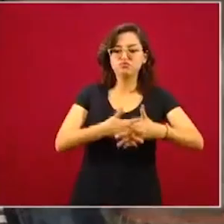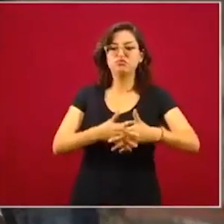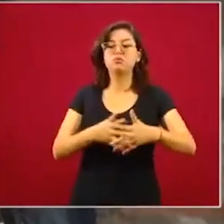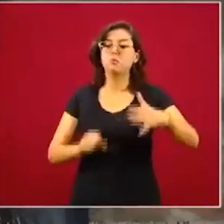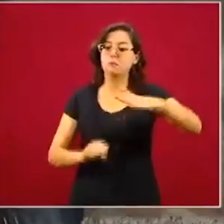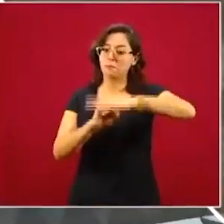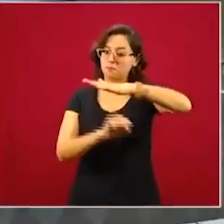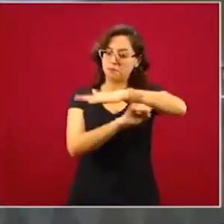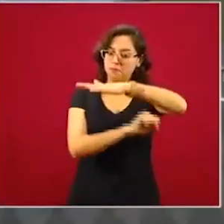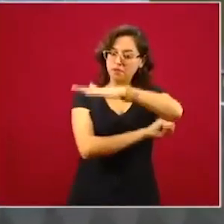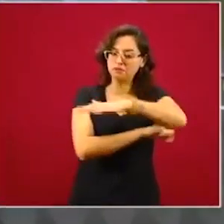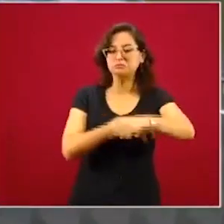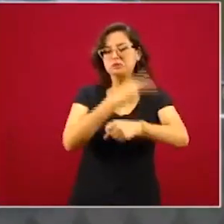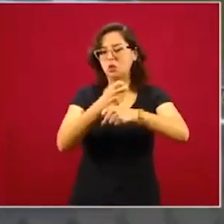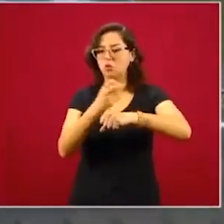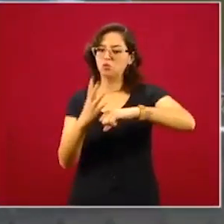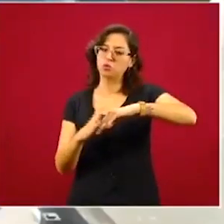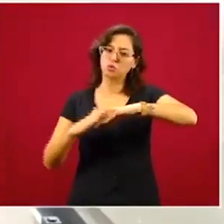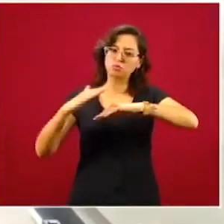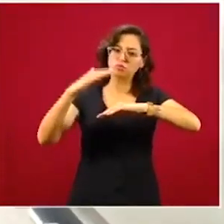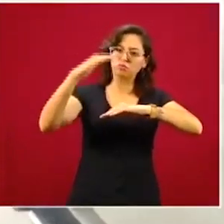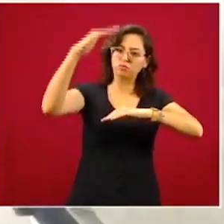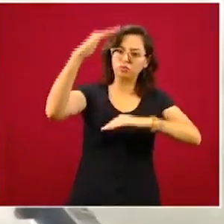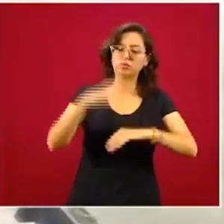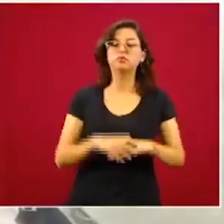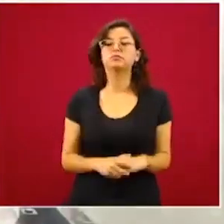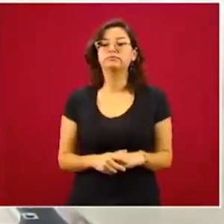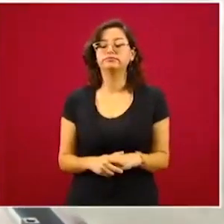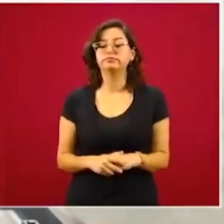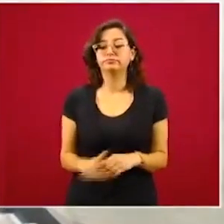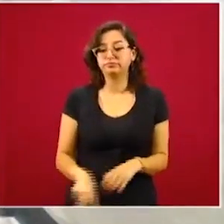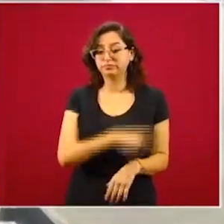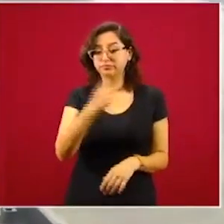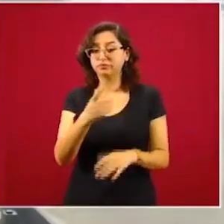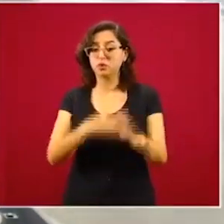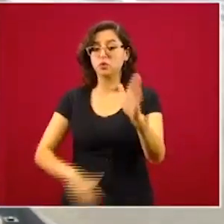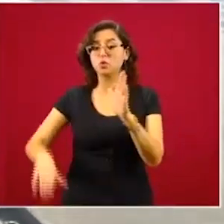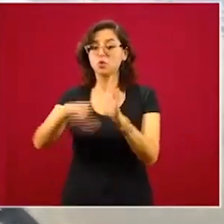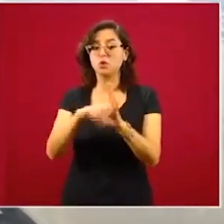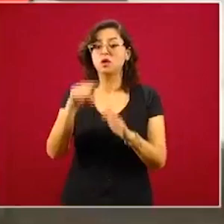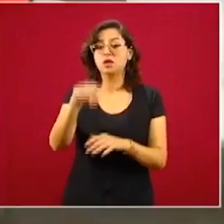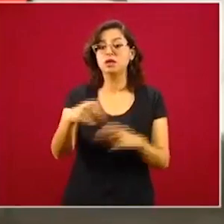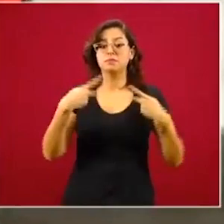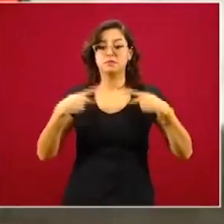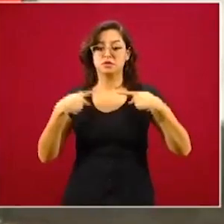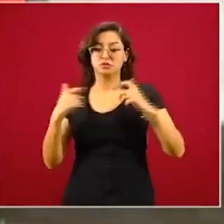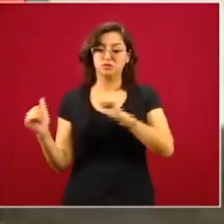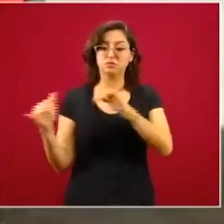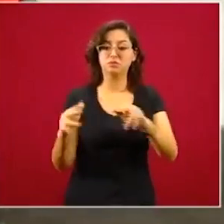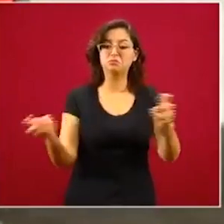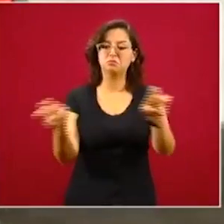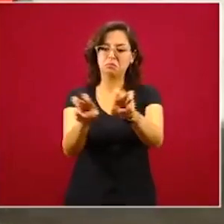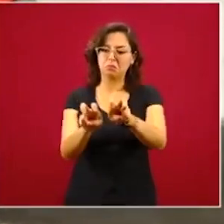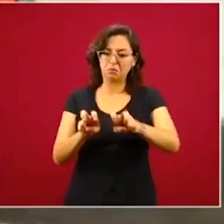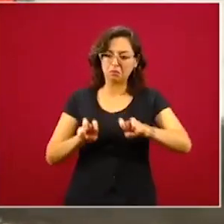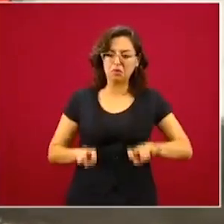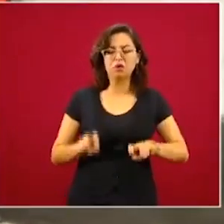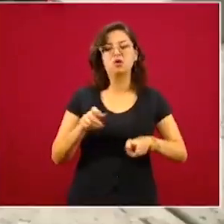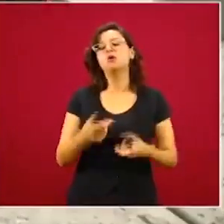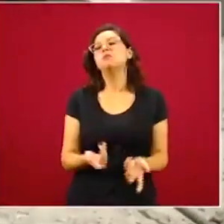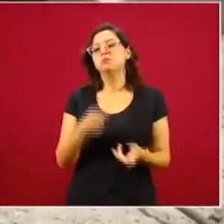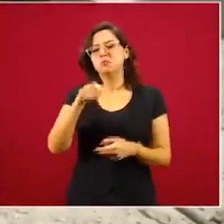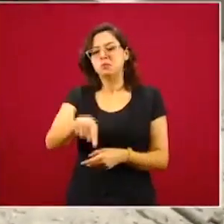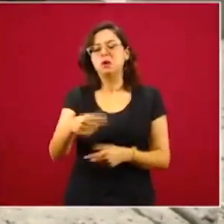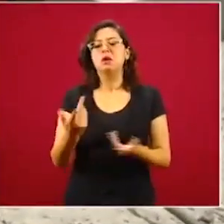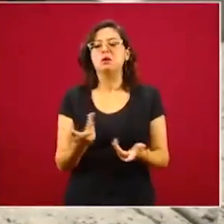secundarias. En la terminal de pasajeros, se continúa el montaje de la estructura de acero en procesador central y salas de última espera